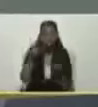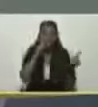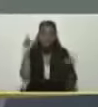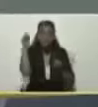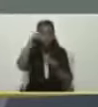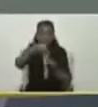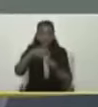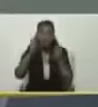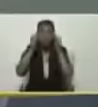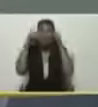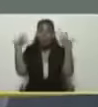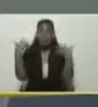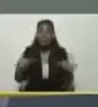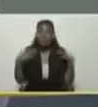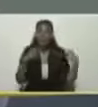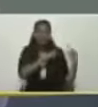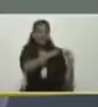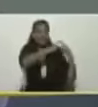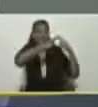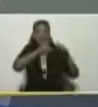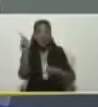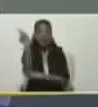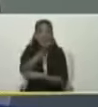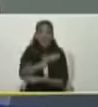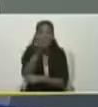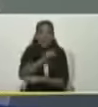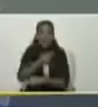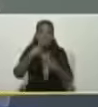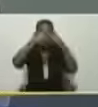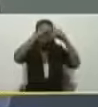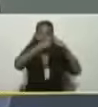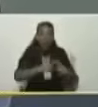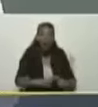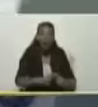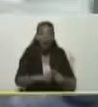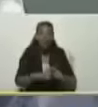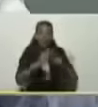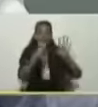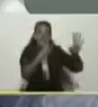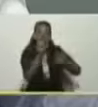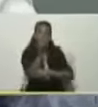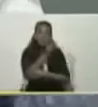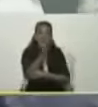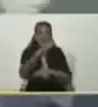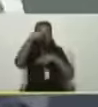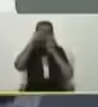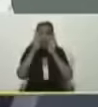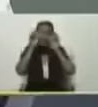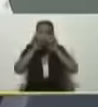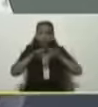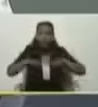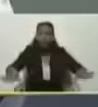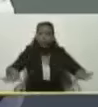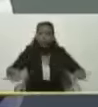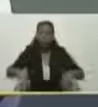Es impresionante los números apenas para 7 meses de despliegue.